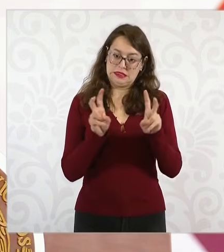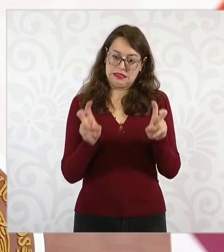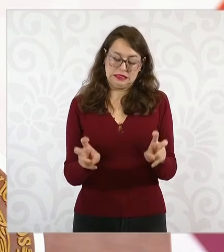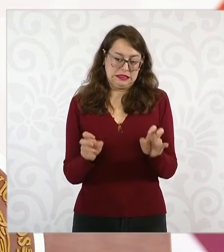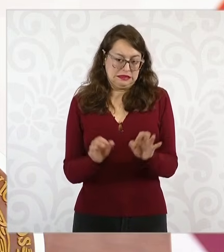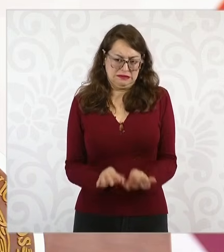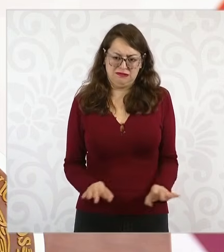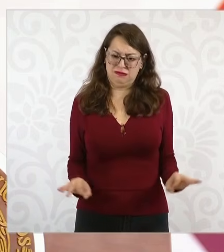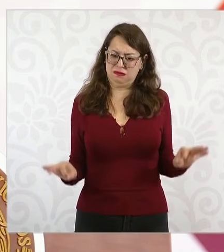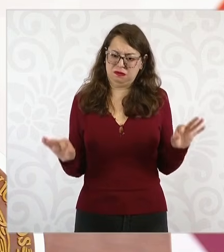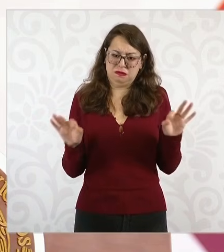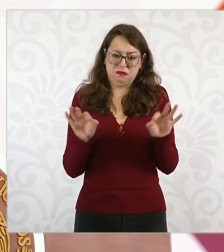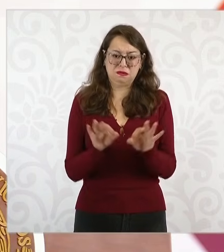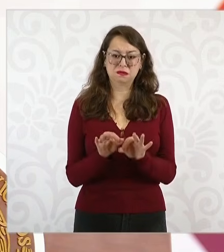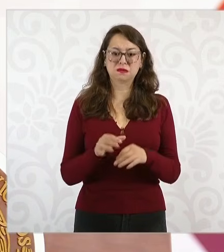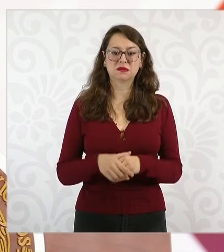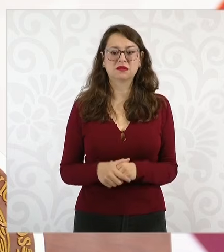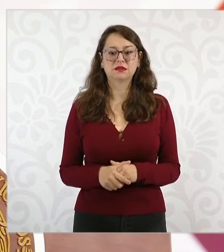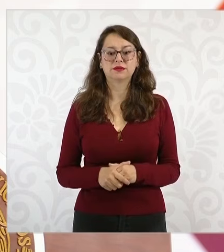nacional